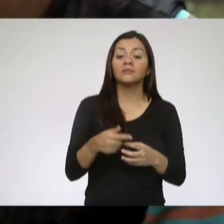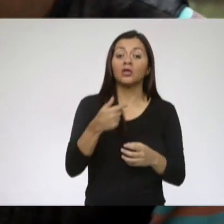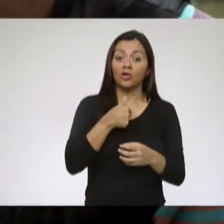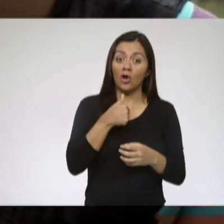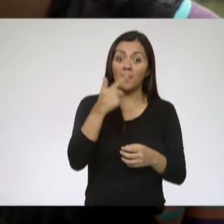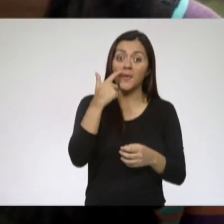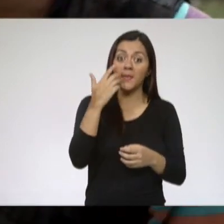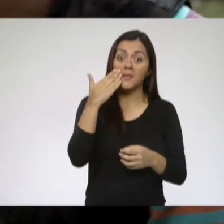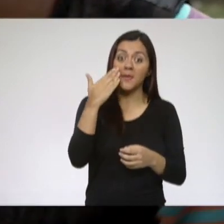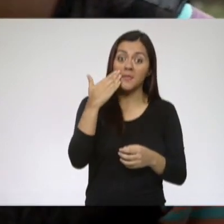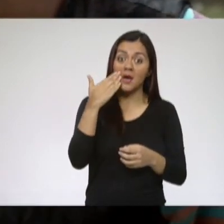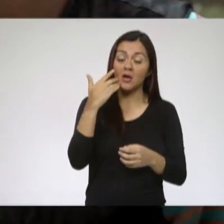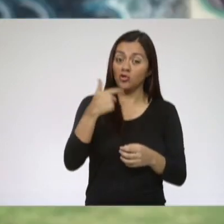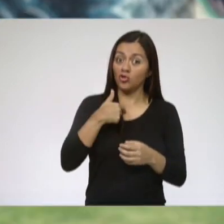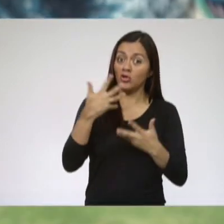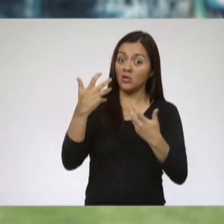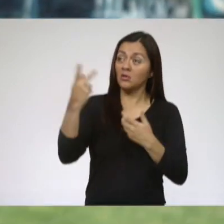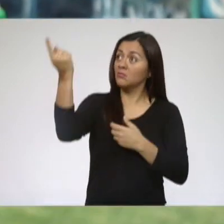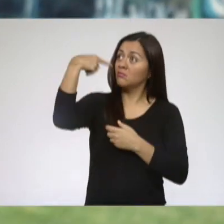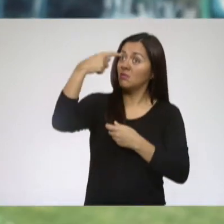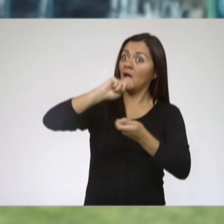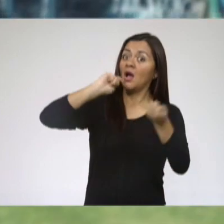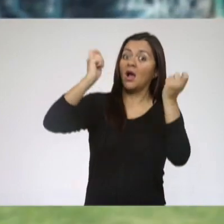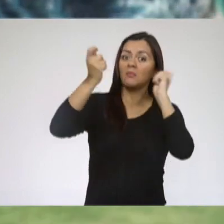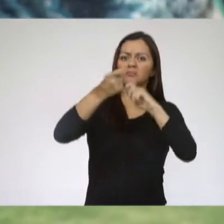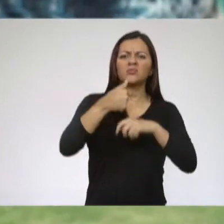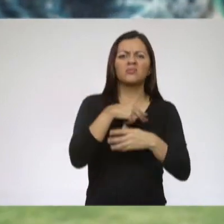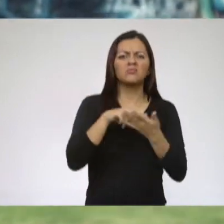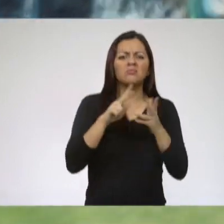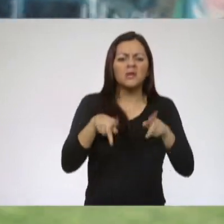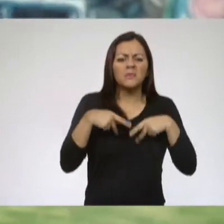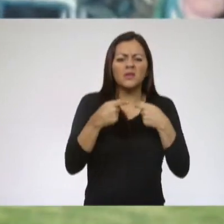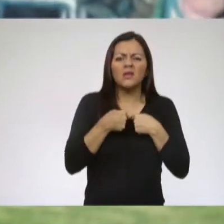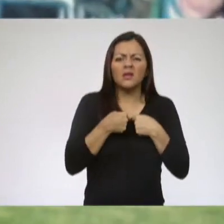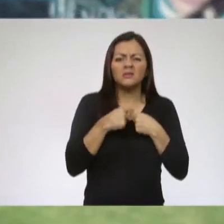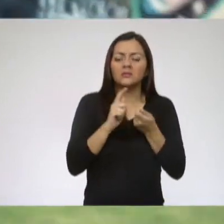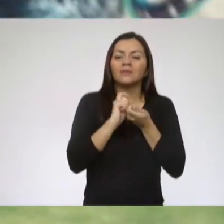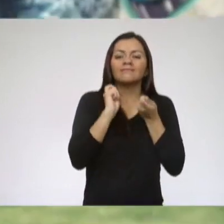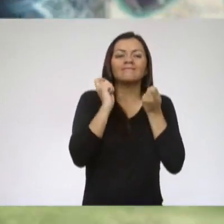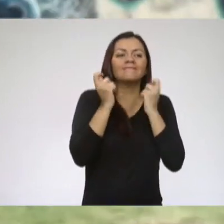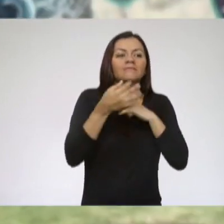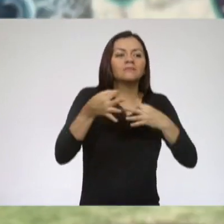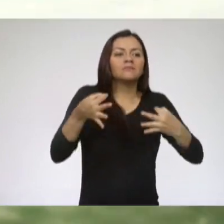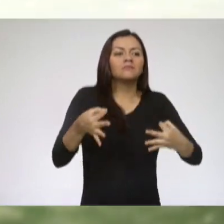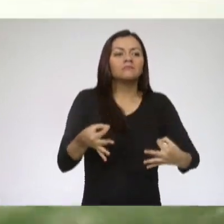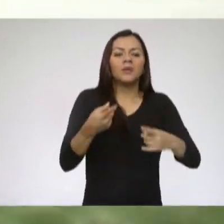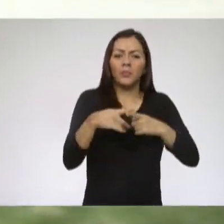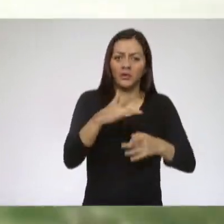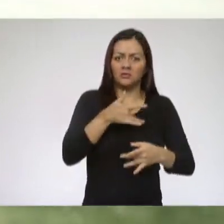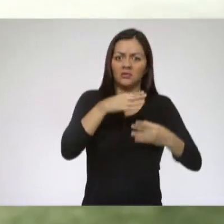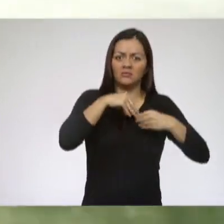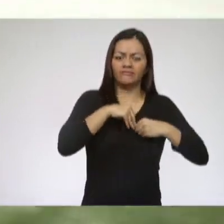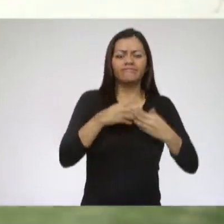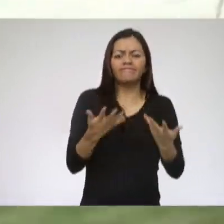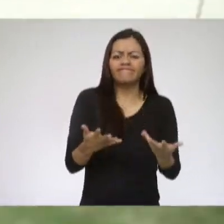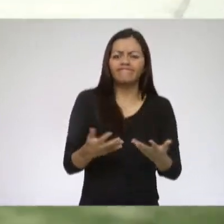ellos? Porque mi vida es esta. Porque si cambio ya no sería yo. Como que no tiene sentido.